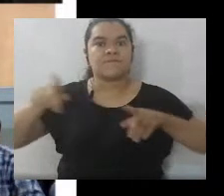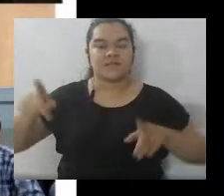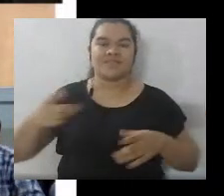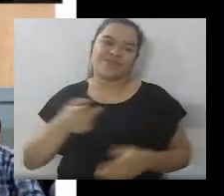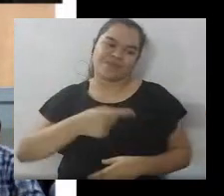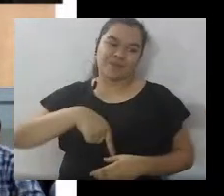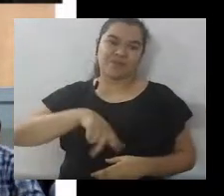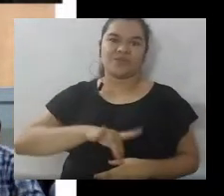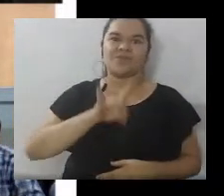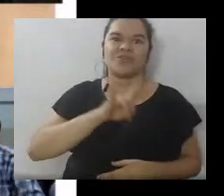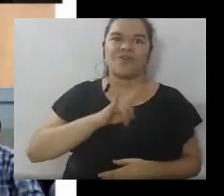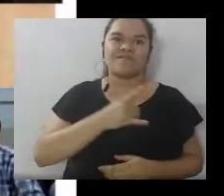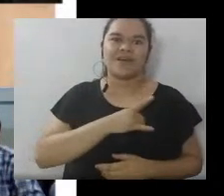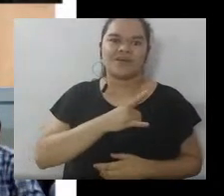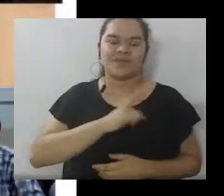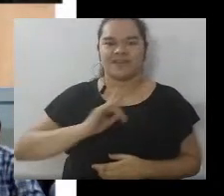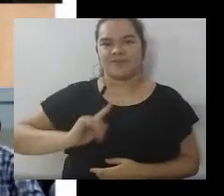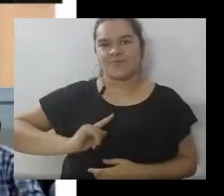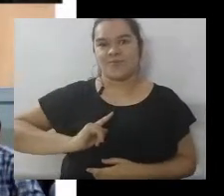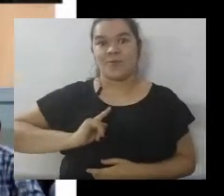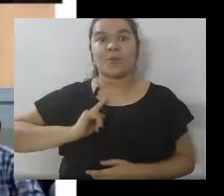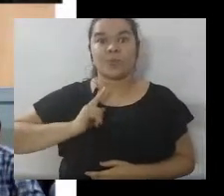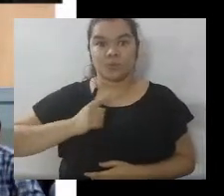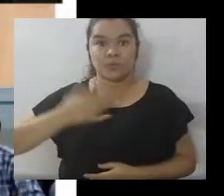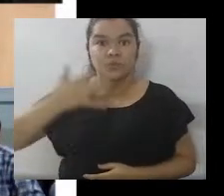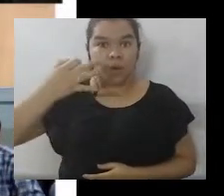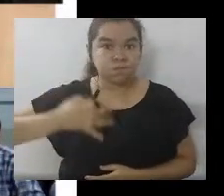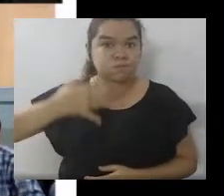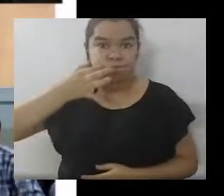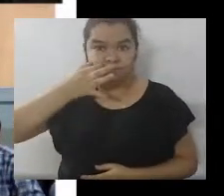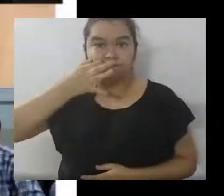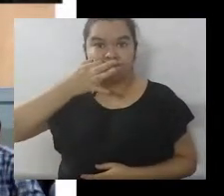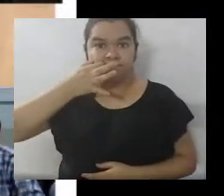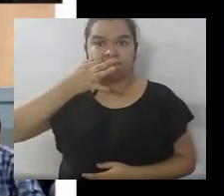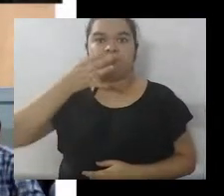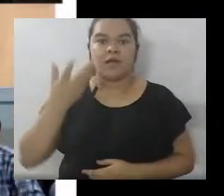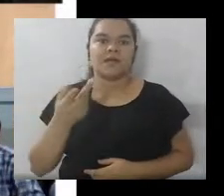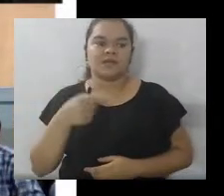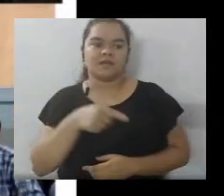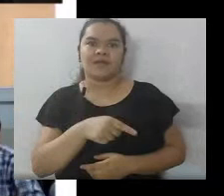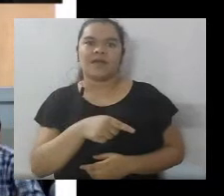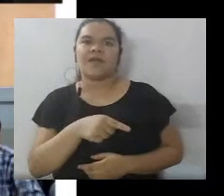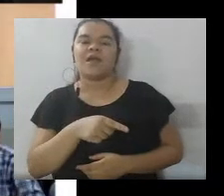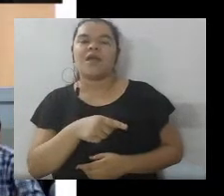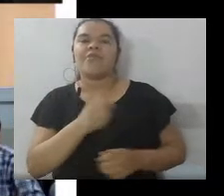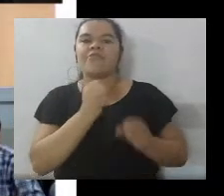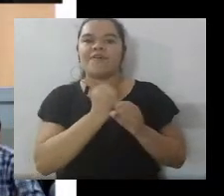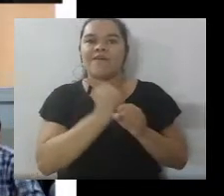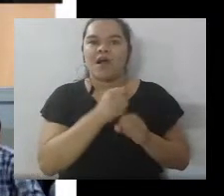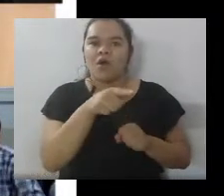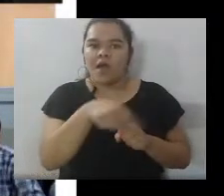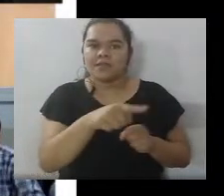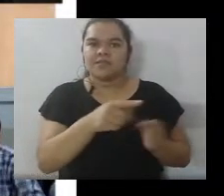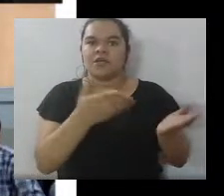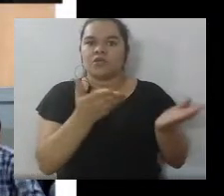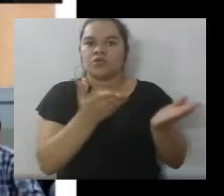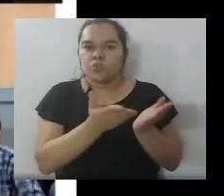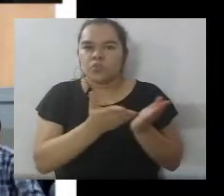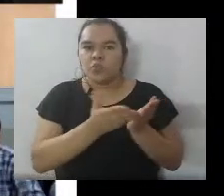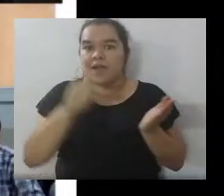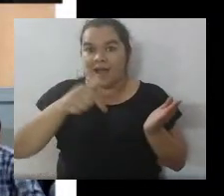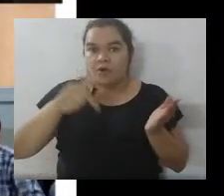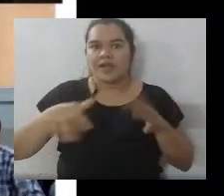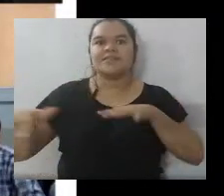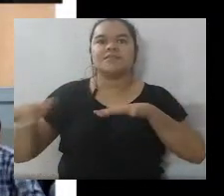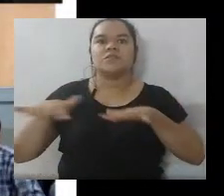orgullece y damos fe de ello, de que todo este trabajo que vemos ahora que se desarrolla en el